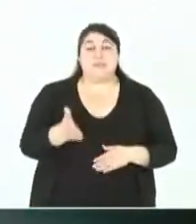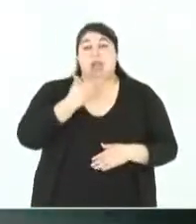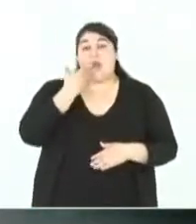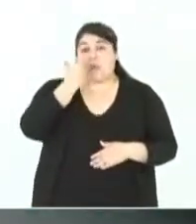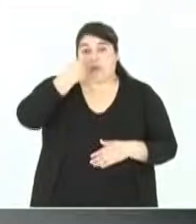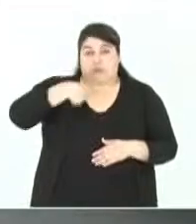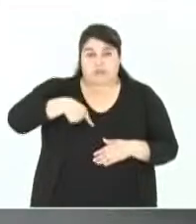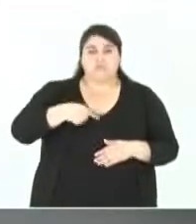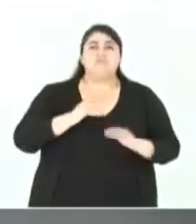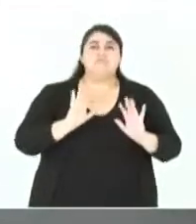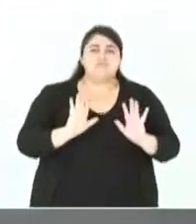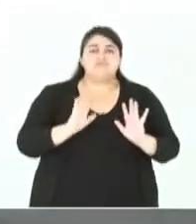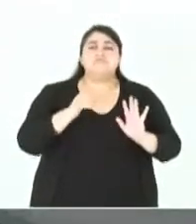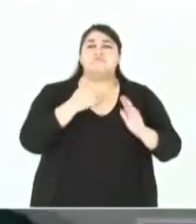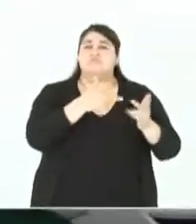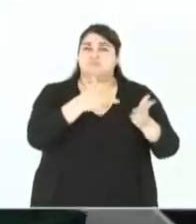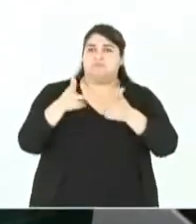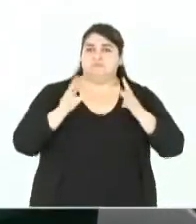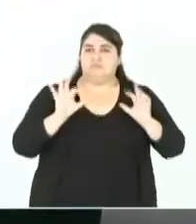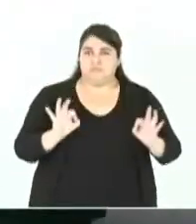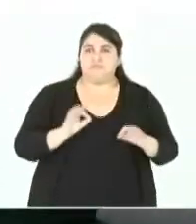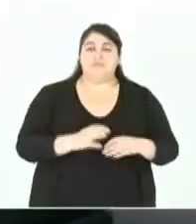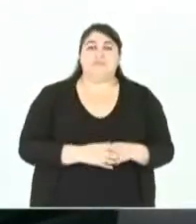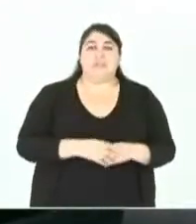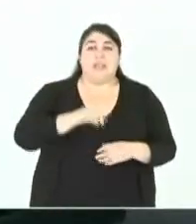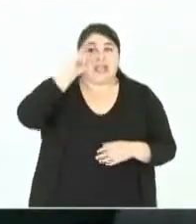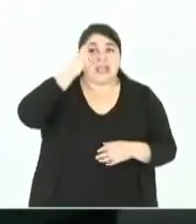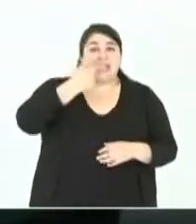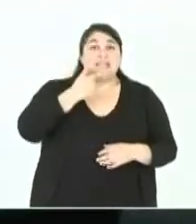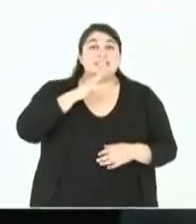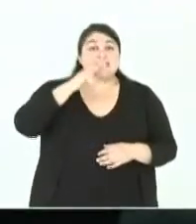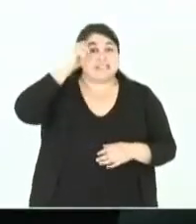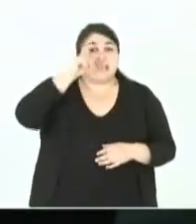esta Ronda de presentaciones Francisco estrella candidato por el frente